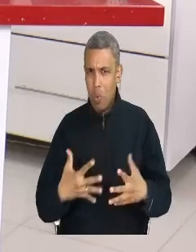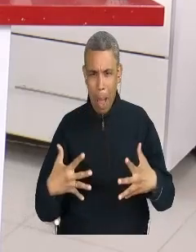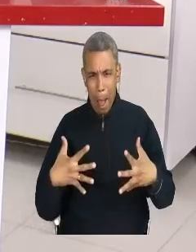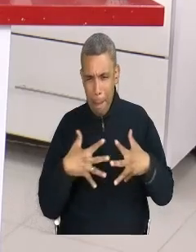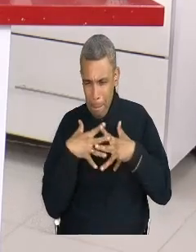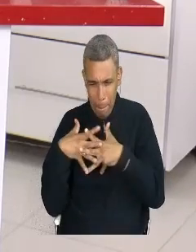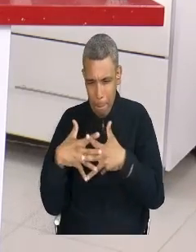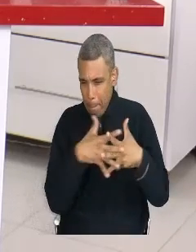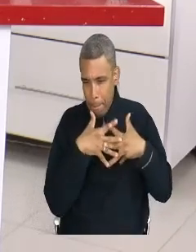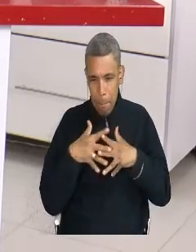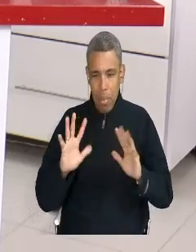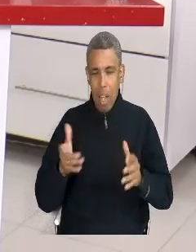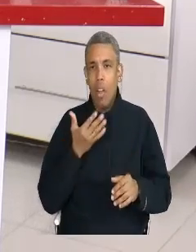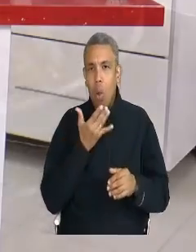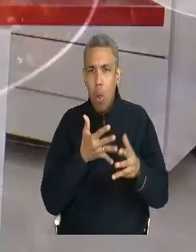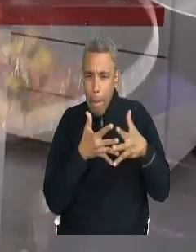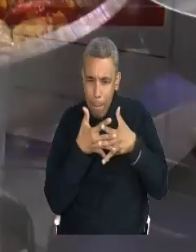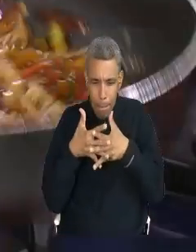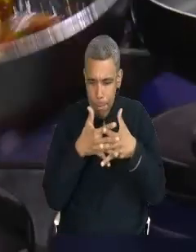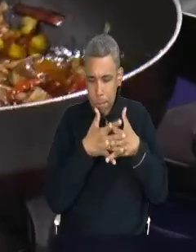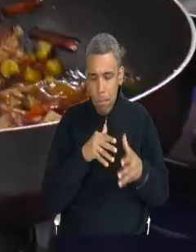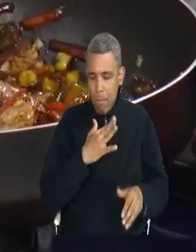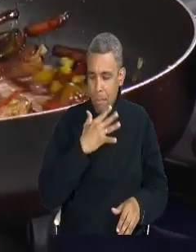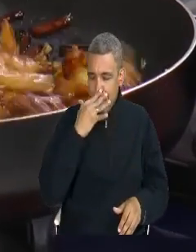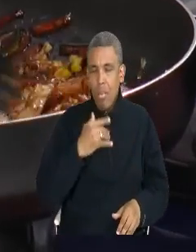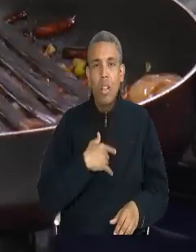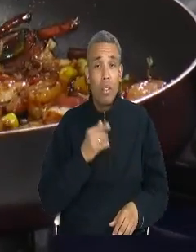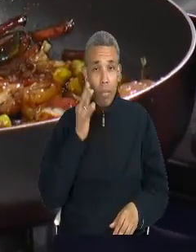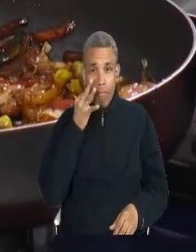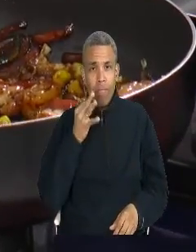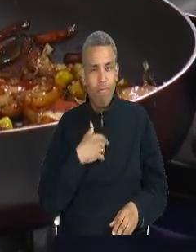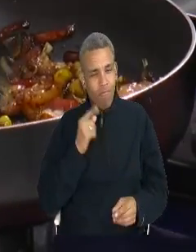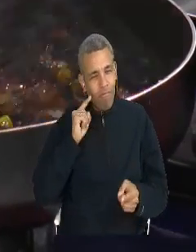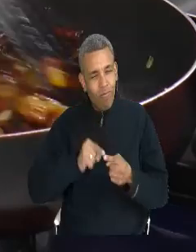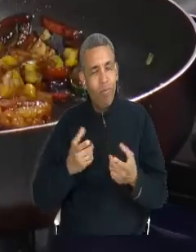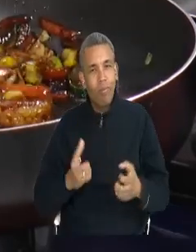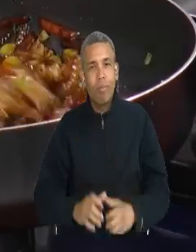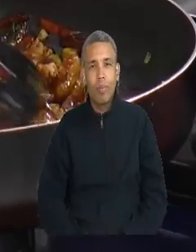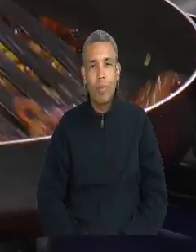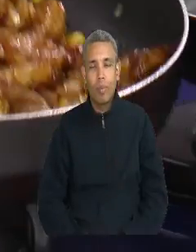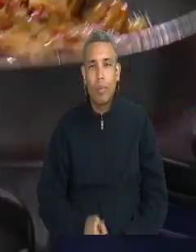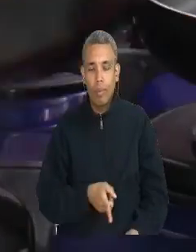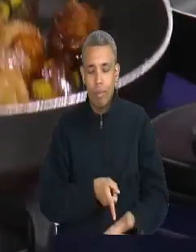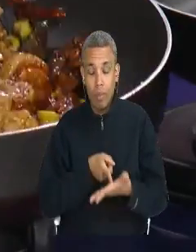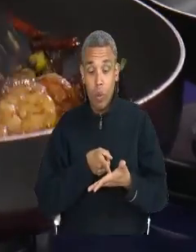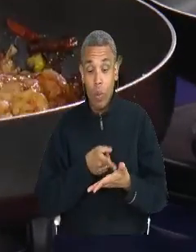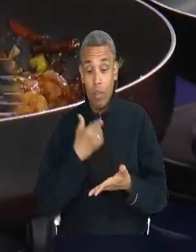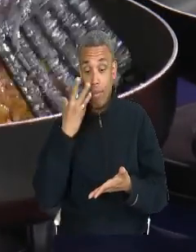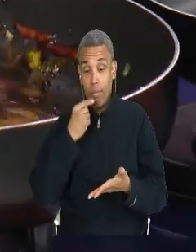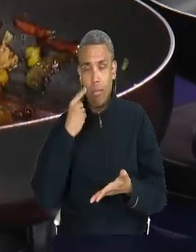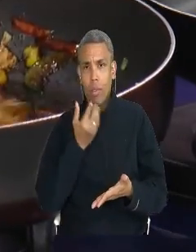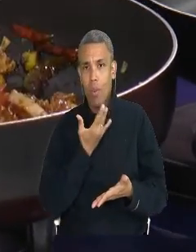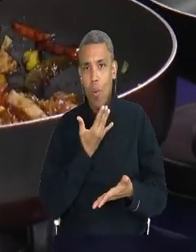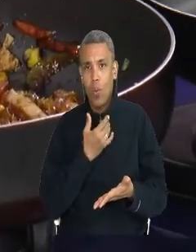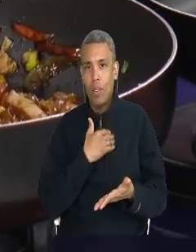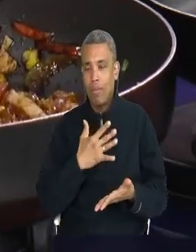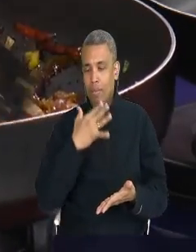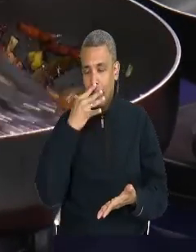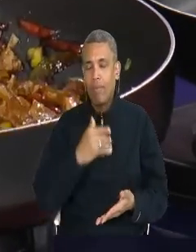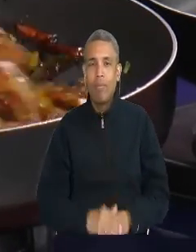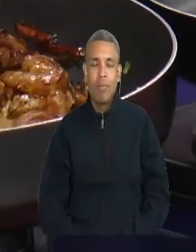a color, aroma, sabor, que todo entra por los ojos, color, por el aroma y